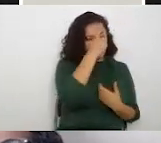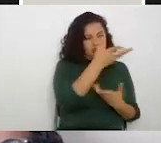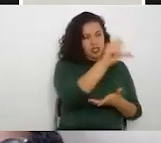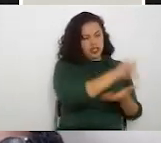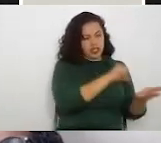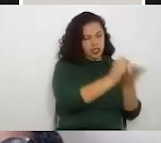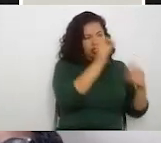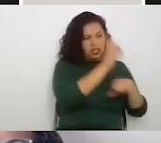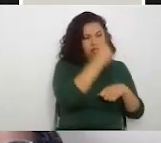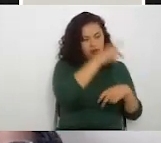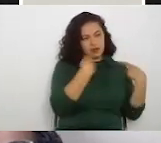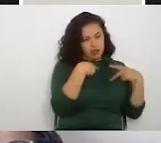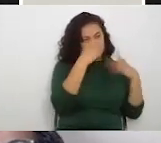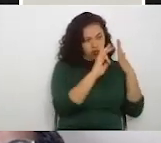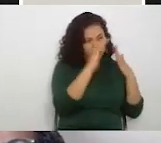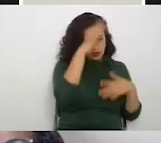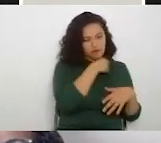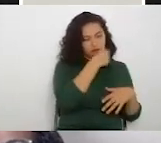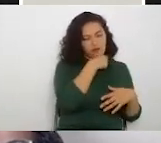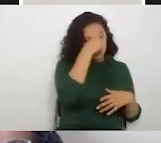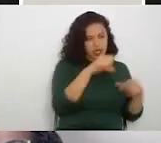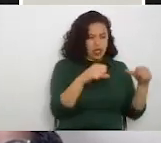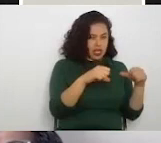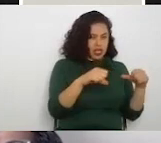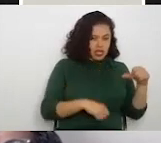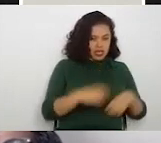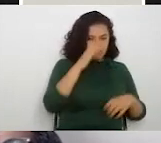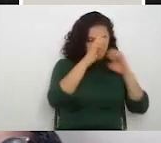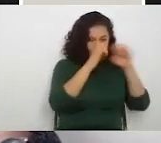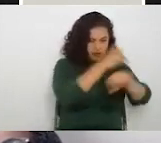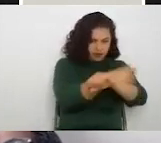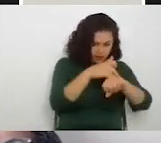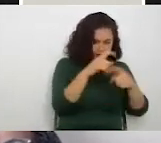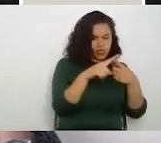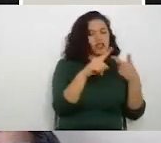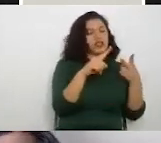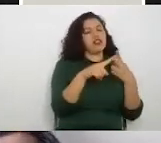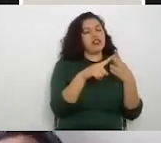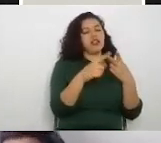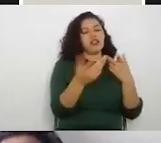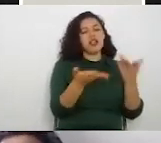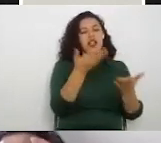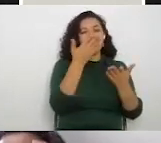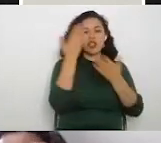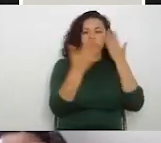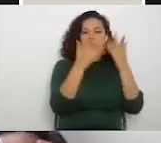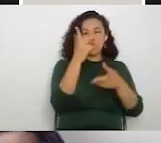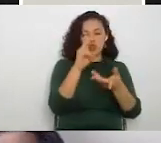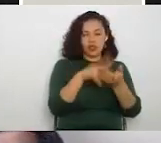personas mayores con las actividades de entrevista con familiares, estudio socioeconómico,